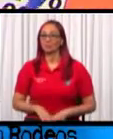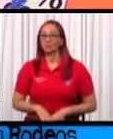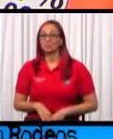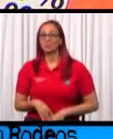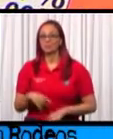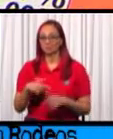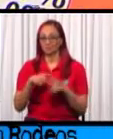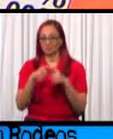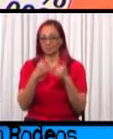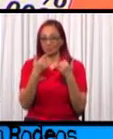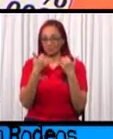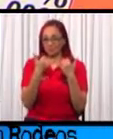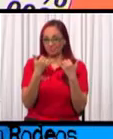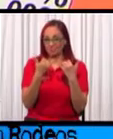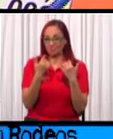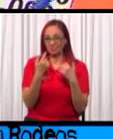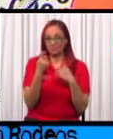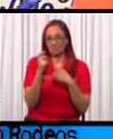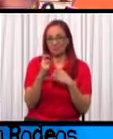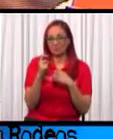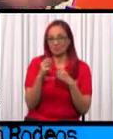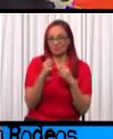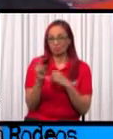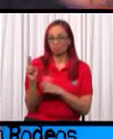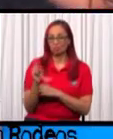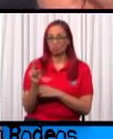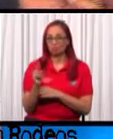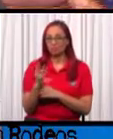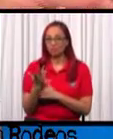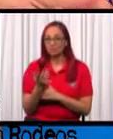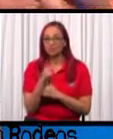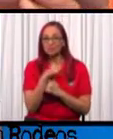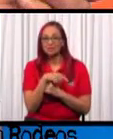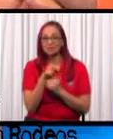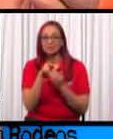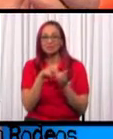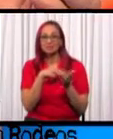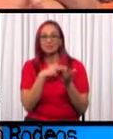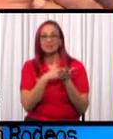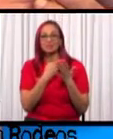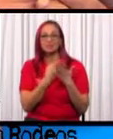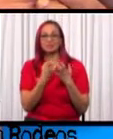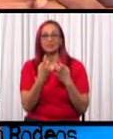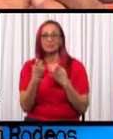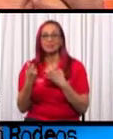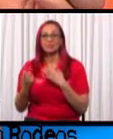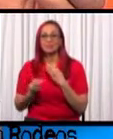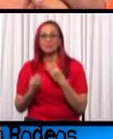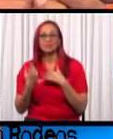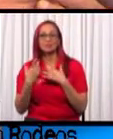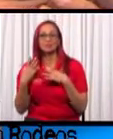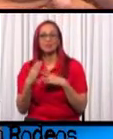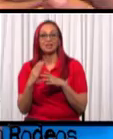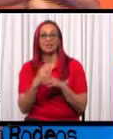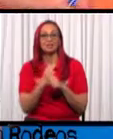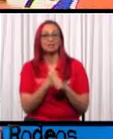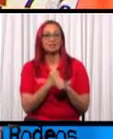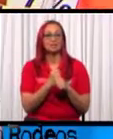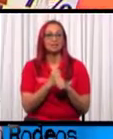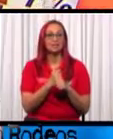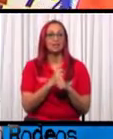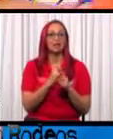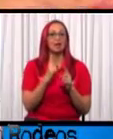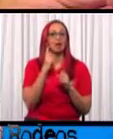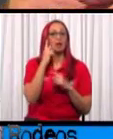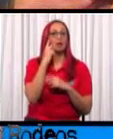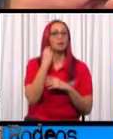nosotros requerimos con urgencia que este decreto de desabastecimiento se realice, porque